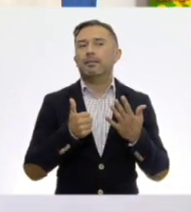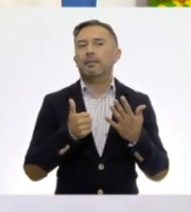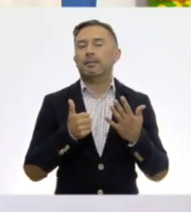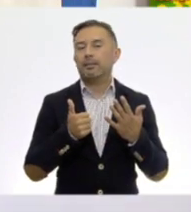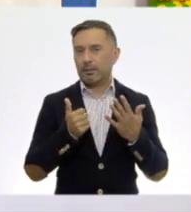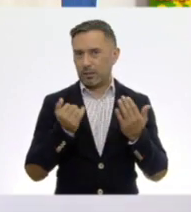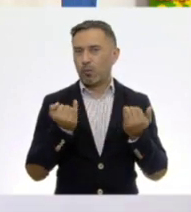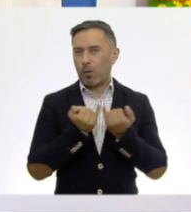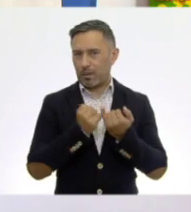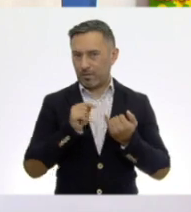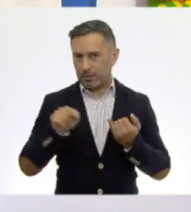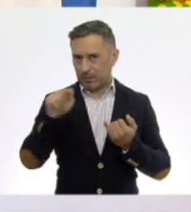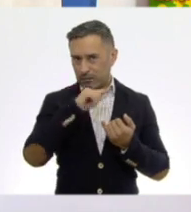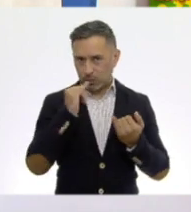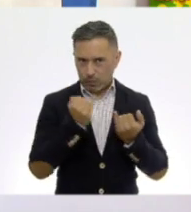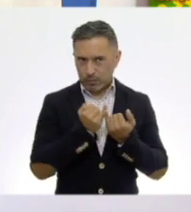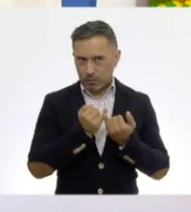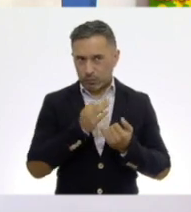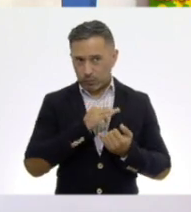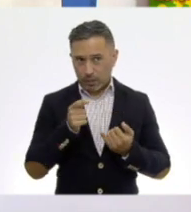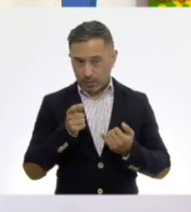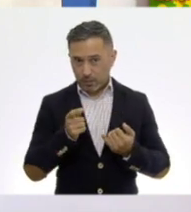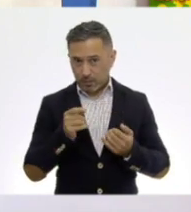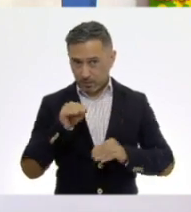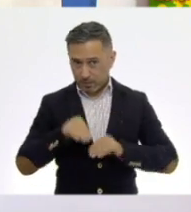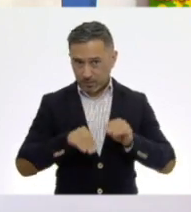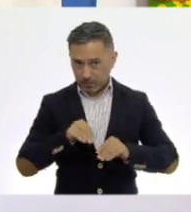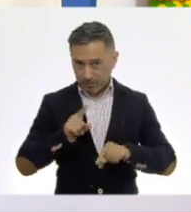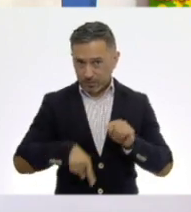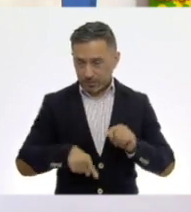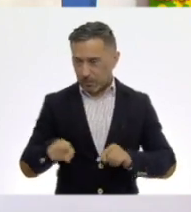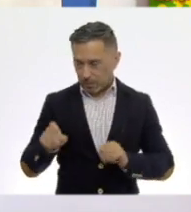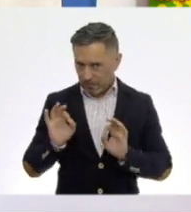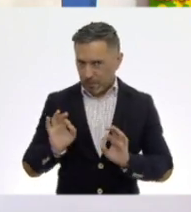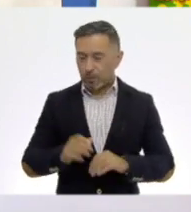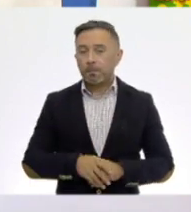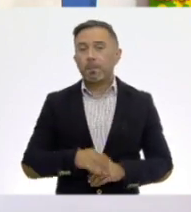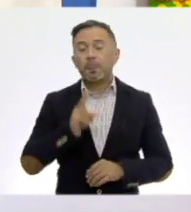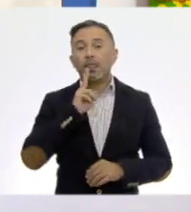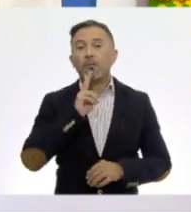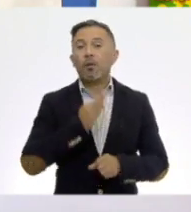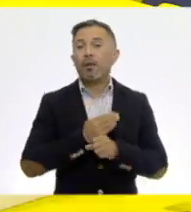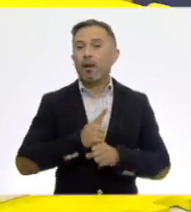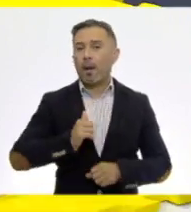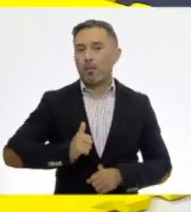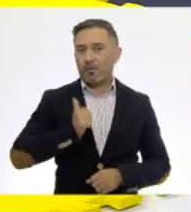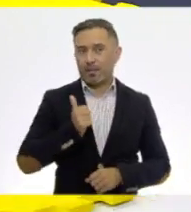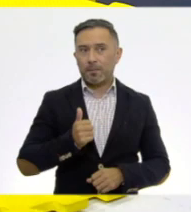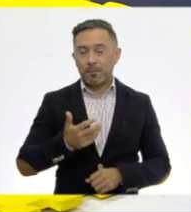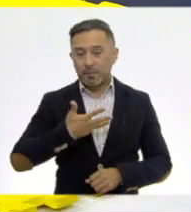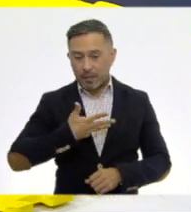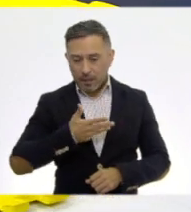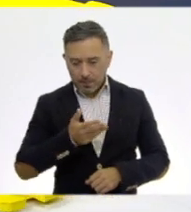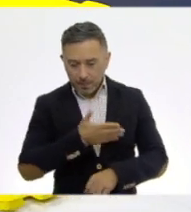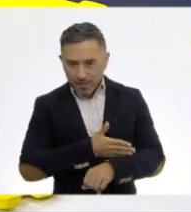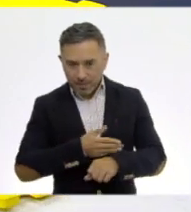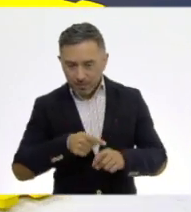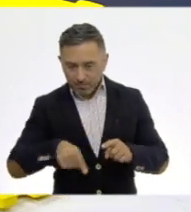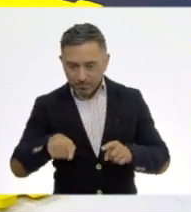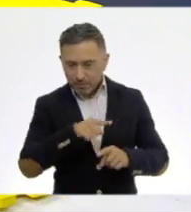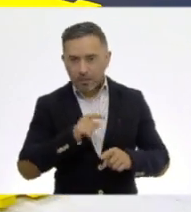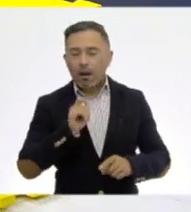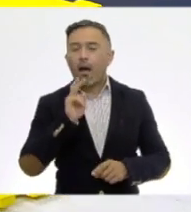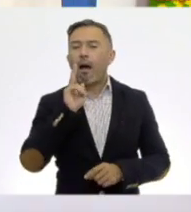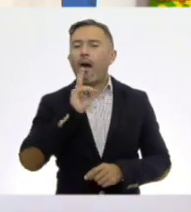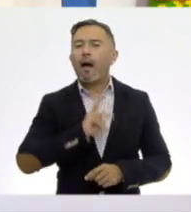seis lados iguales. Puedes desarmar los palitos. Perfecto. A ver, voy a aprovechar que aquí ya tenemos estos palitos y